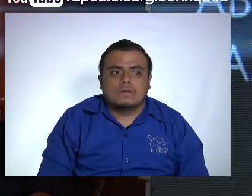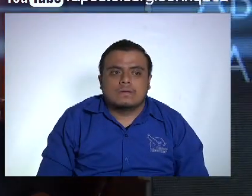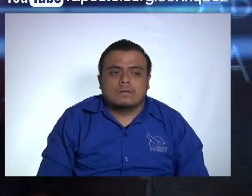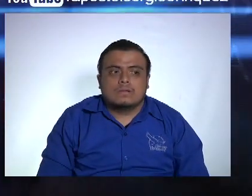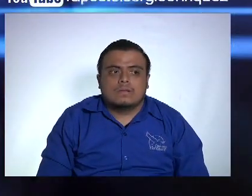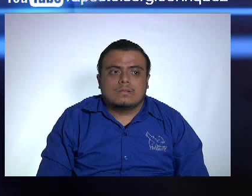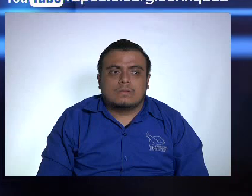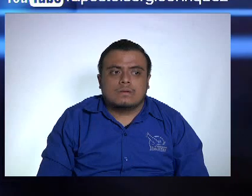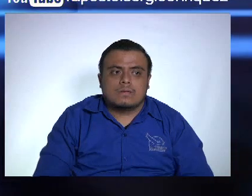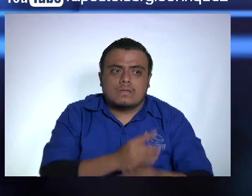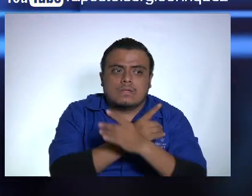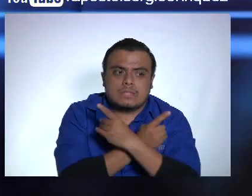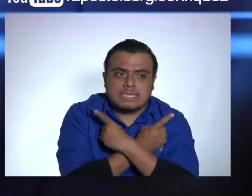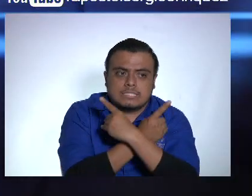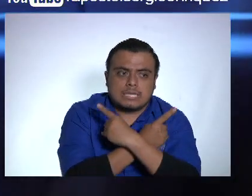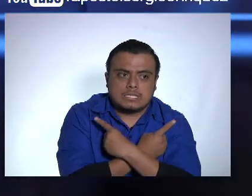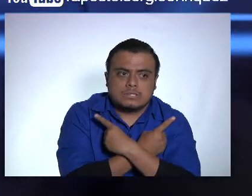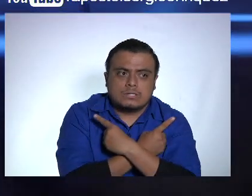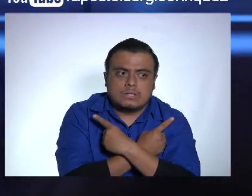Descanso,